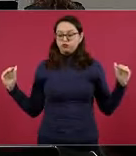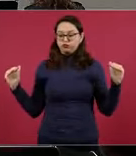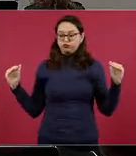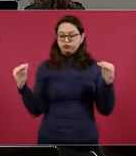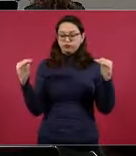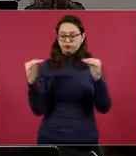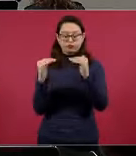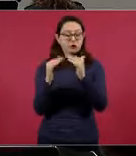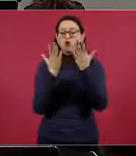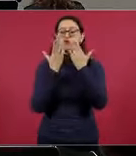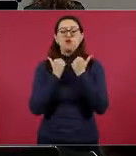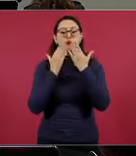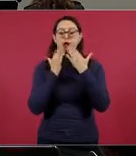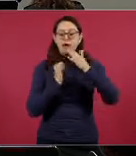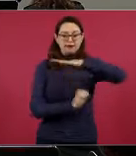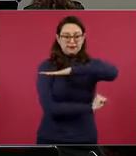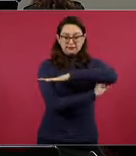cimentación,